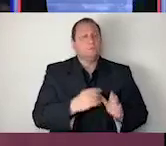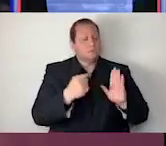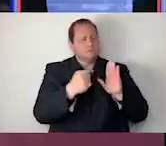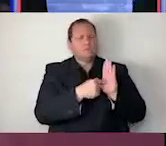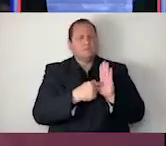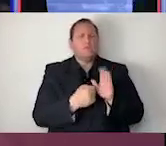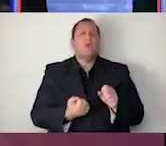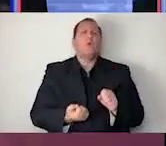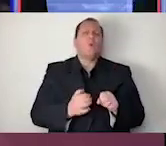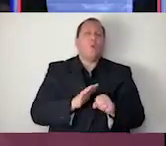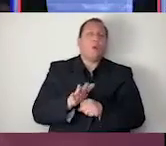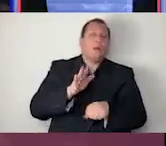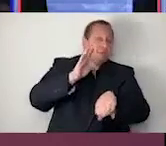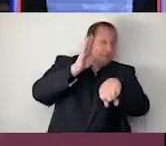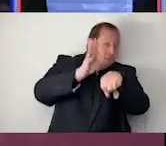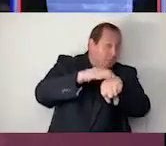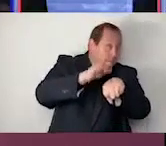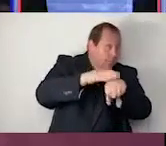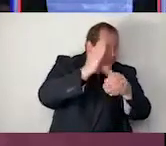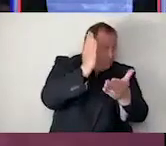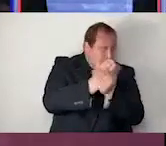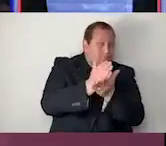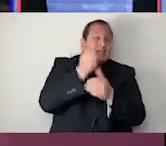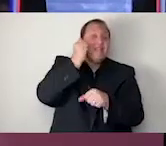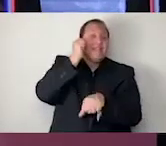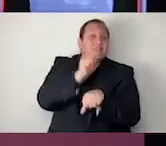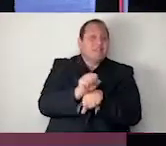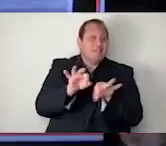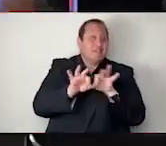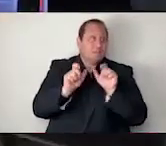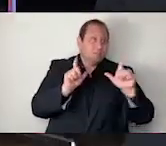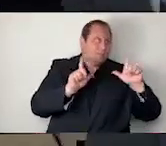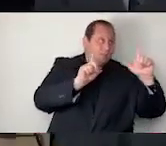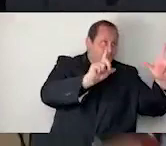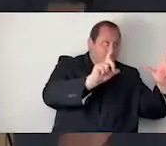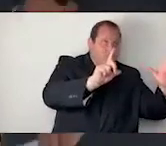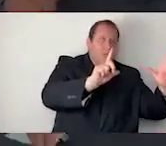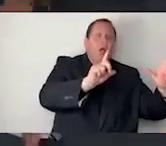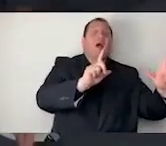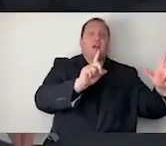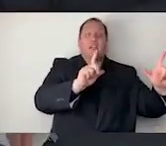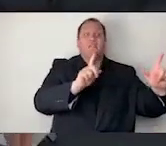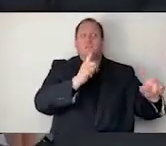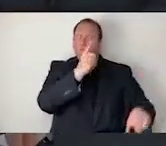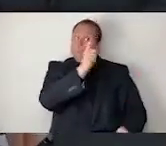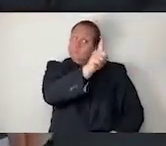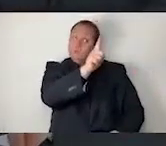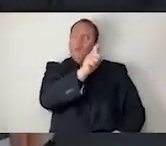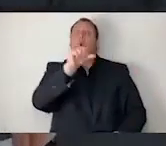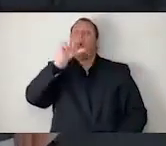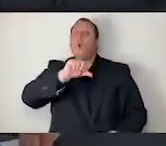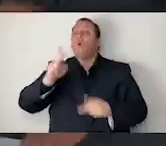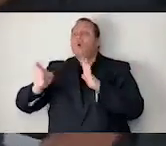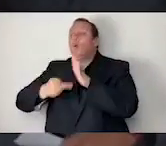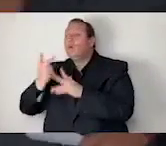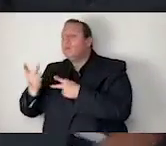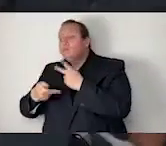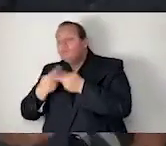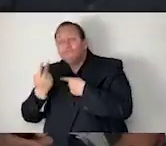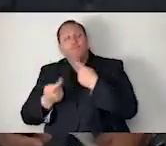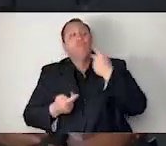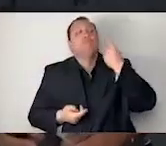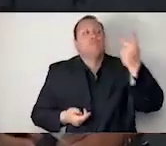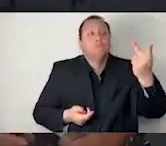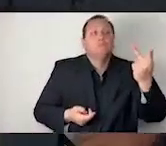secretaria del trabajo y fue una leída de cartilla y el día de hoy vamos a estar monitoreando en cuanto concluyan el término que se